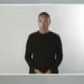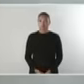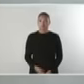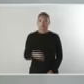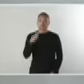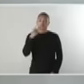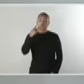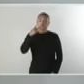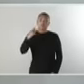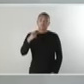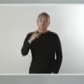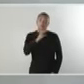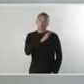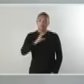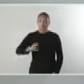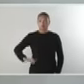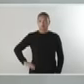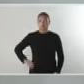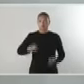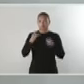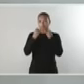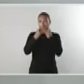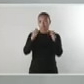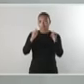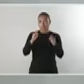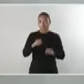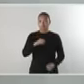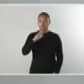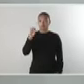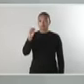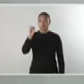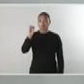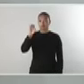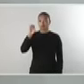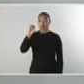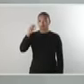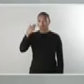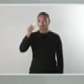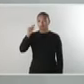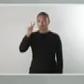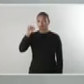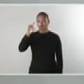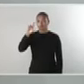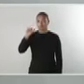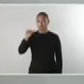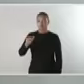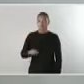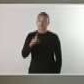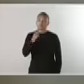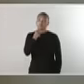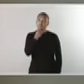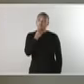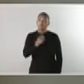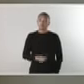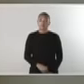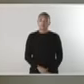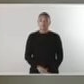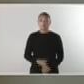tiene el uso de la palabra el candidato independiente José Francisco Chavira Martínez por un minuto